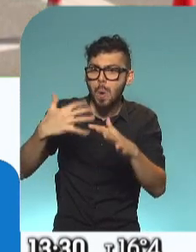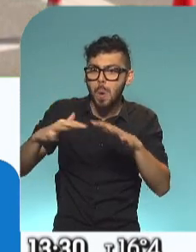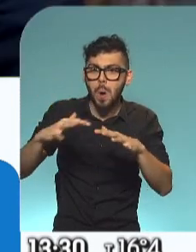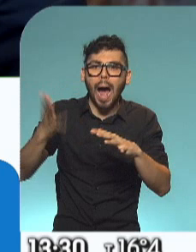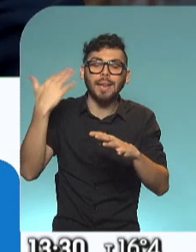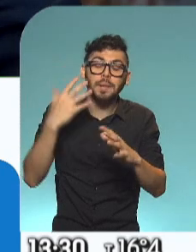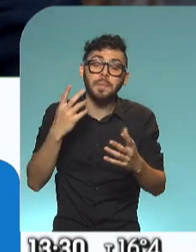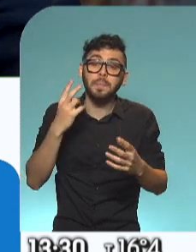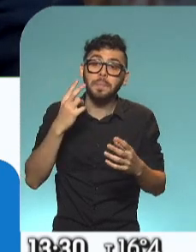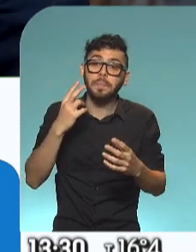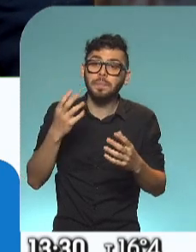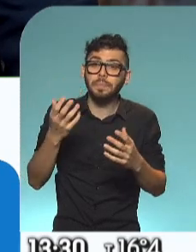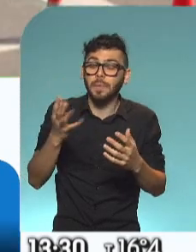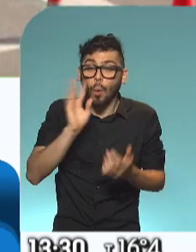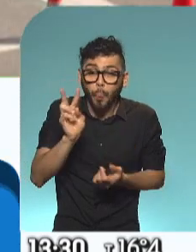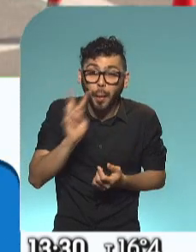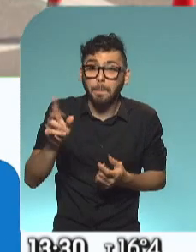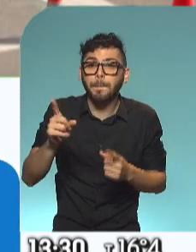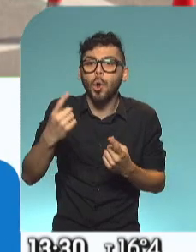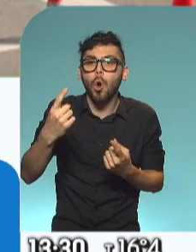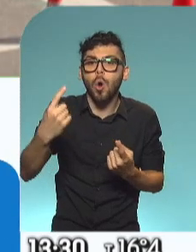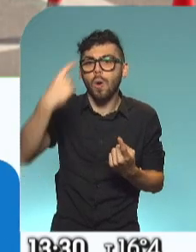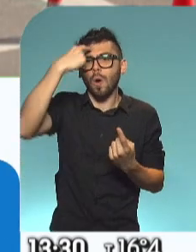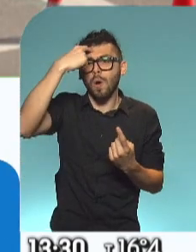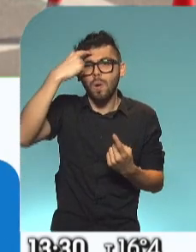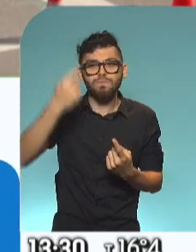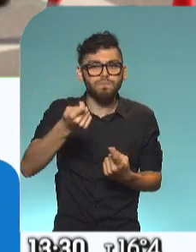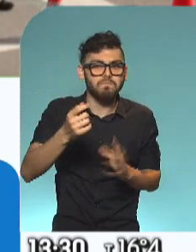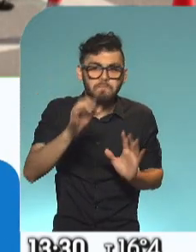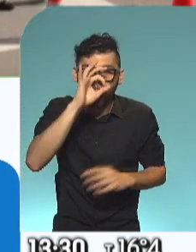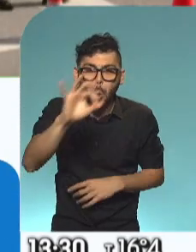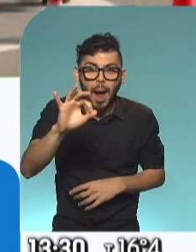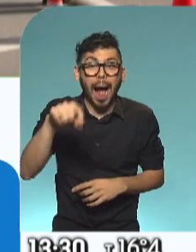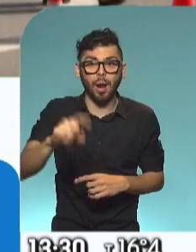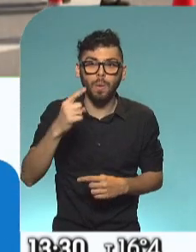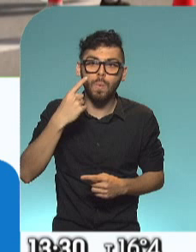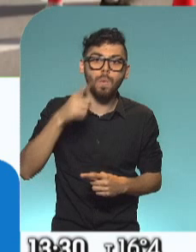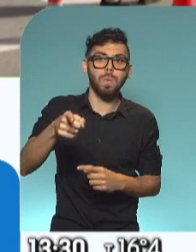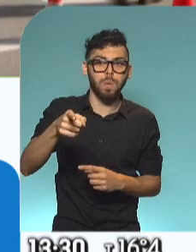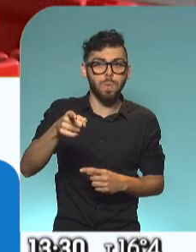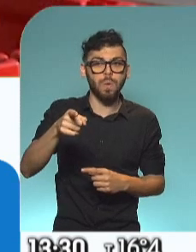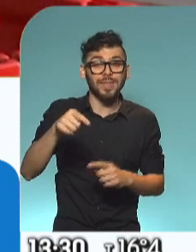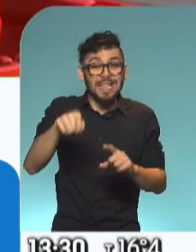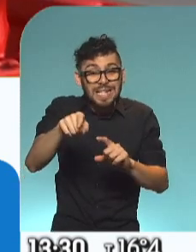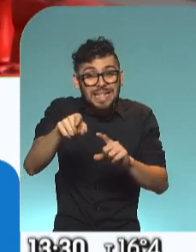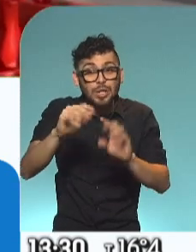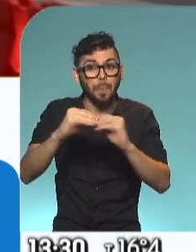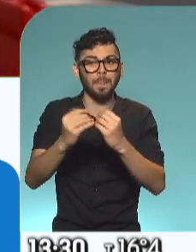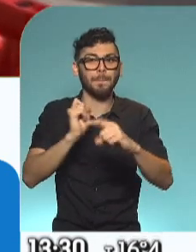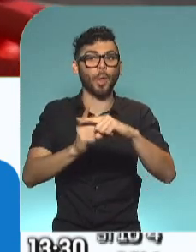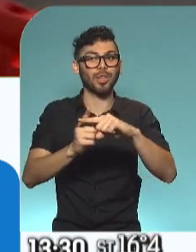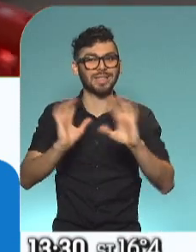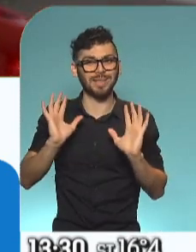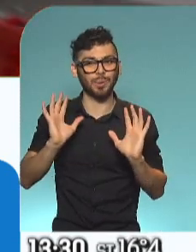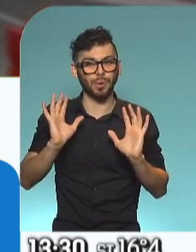esas situaciones pero nunca lo notamos, ¿no? Entonces hay potencialmente, por lo menos, esto sería a nivel positivo, hay